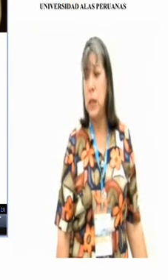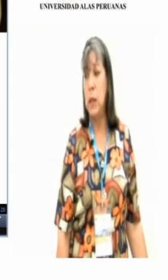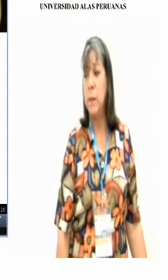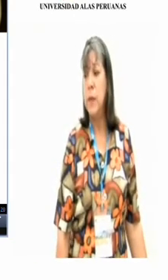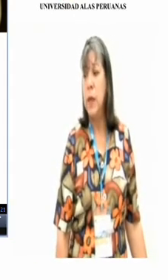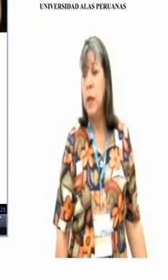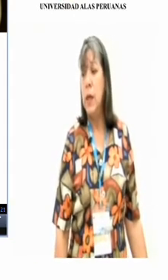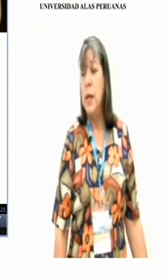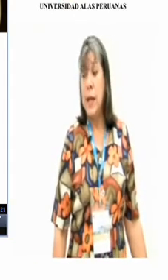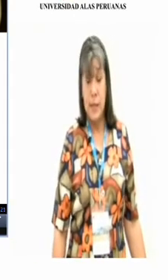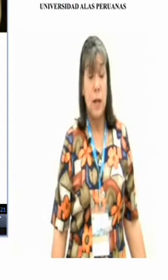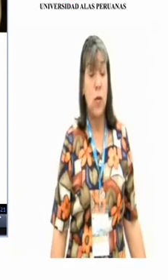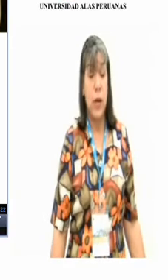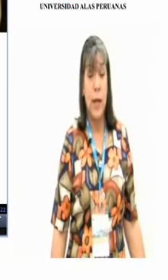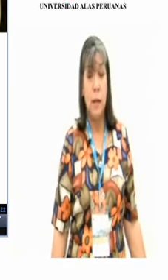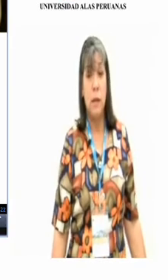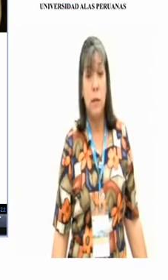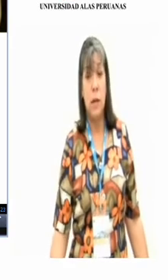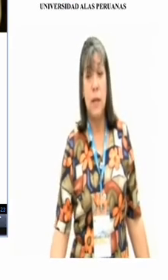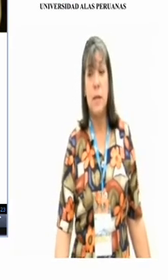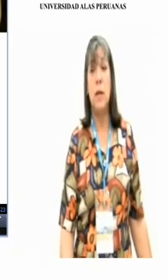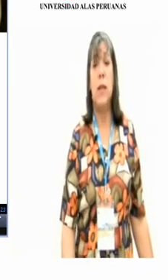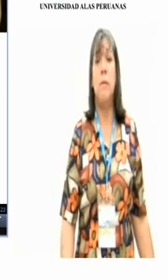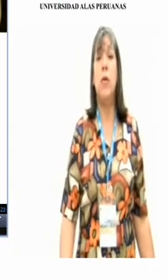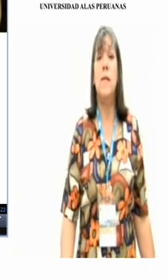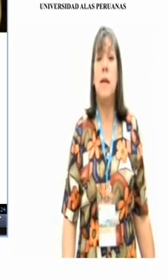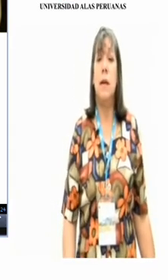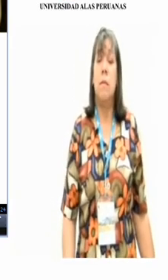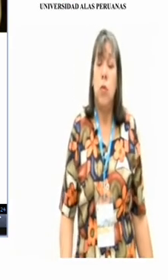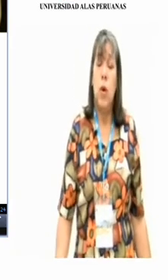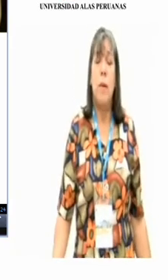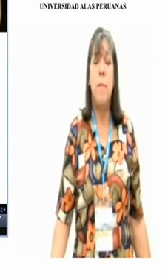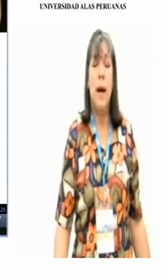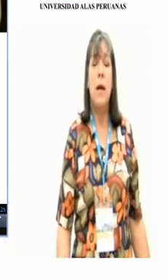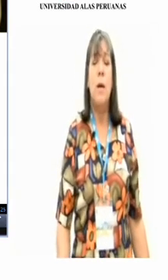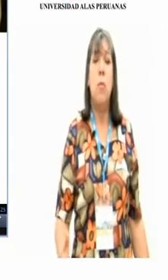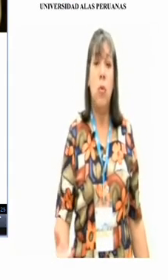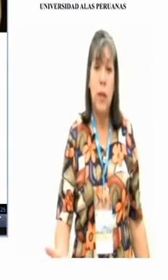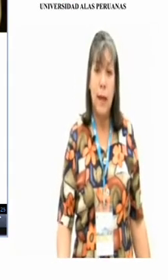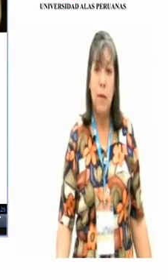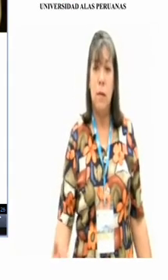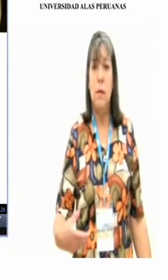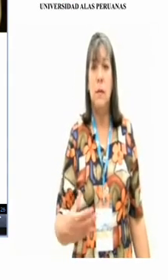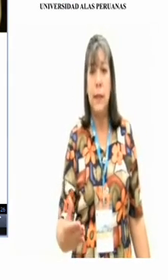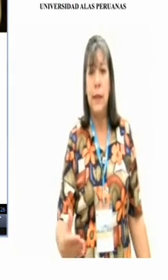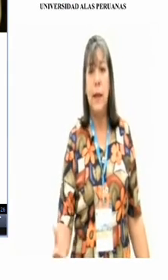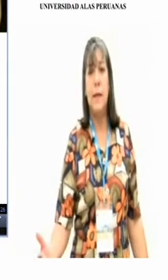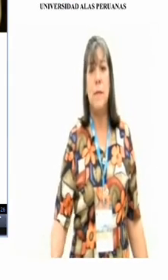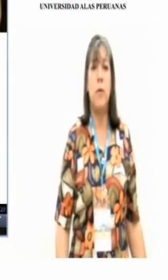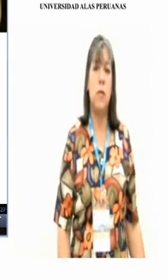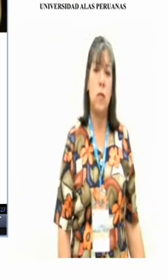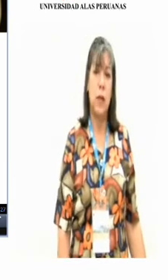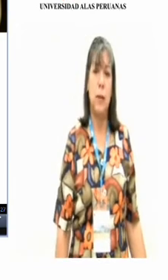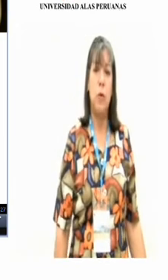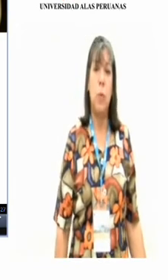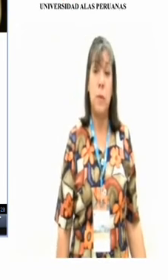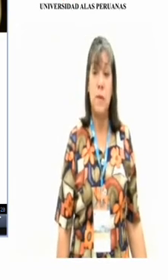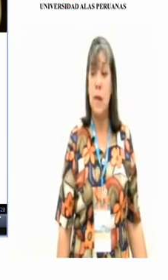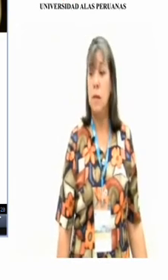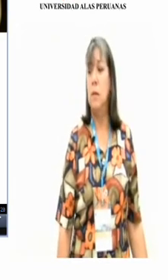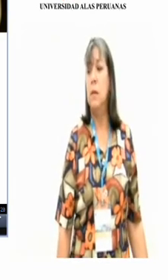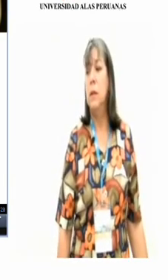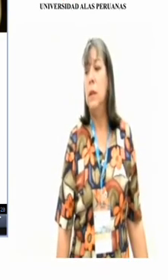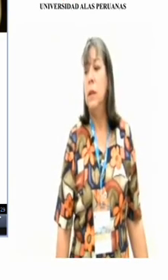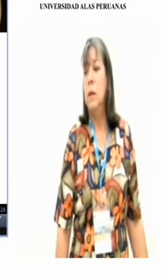proceso de aprendizaje. Que ser coherente, es decir, tenemos que ser una vez más modelo de ese proceso que